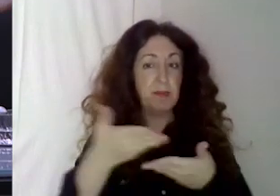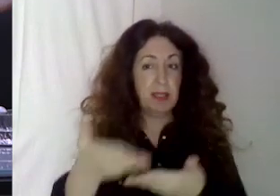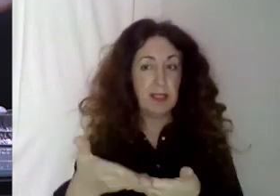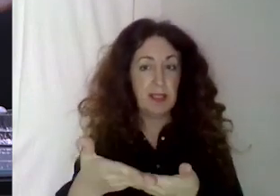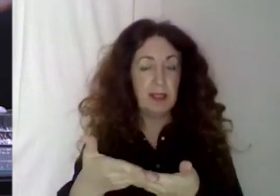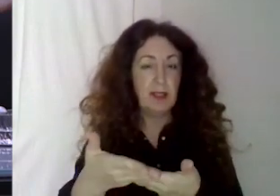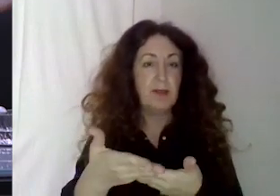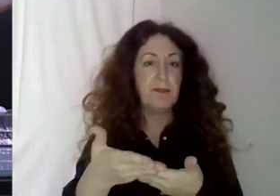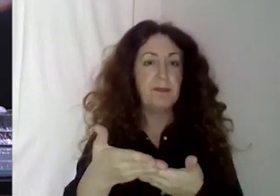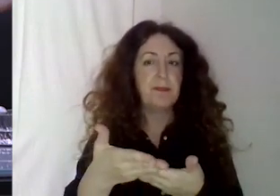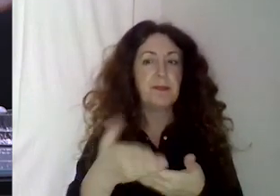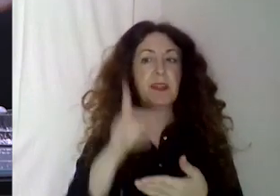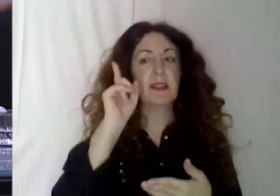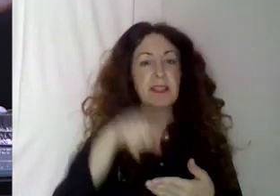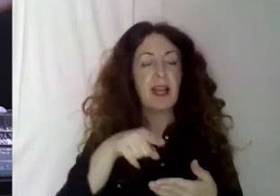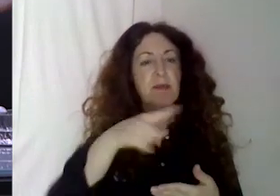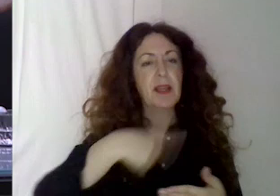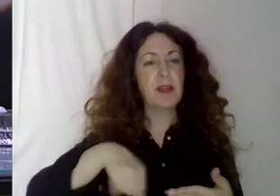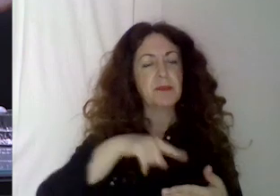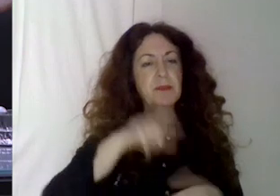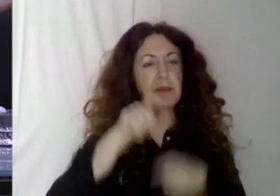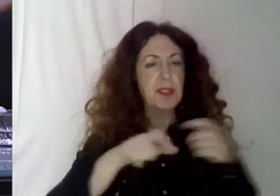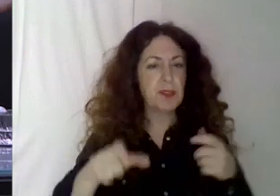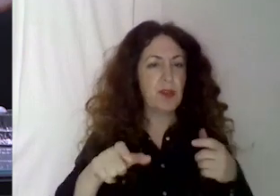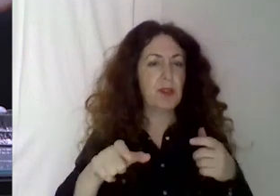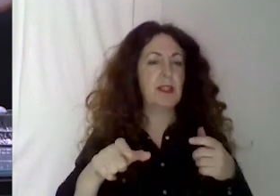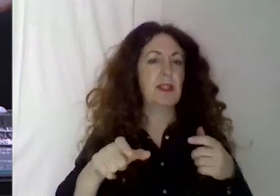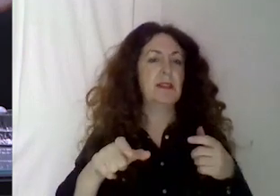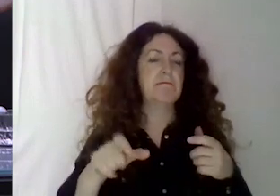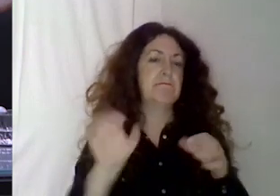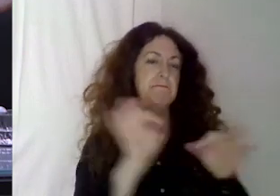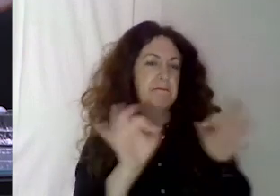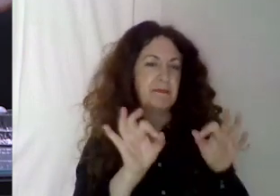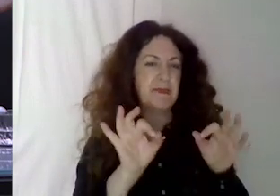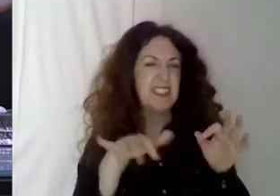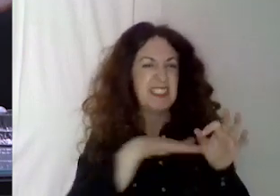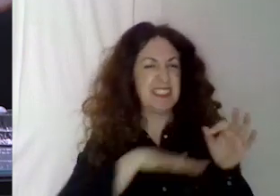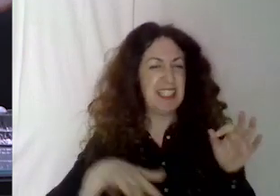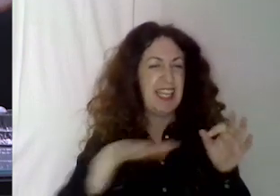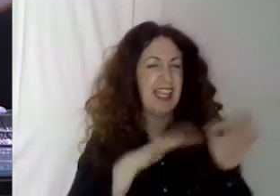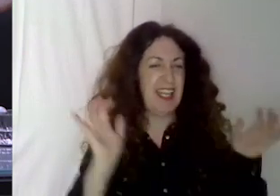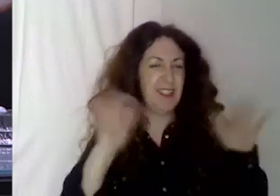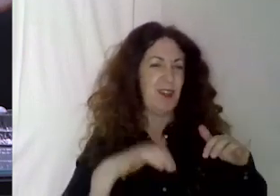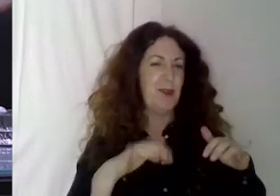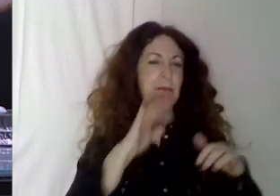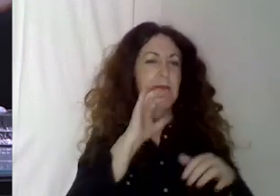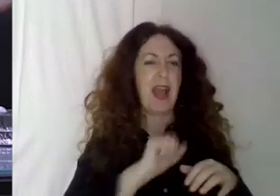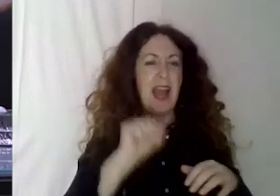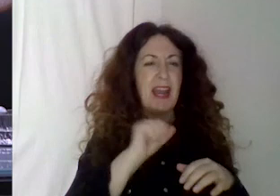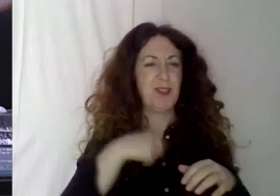naturalmente a nuestros anfitriones y a este sitio fantástico en el que siempre es un placer estar. Y naturalmente, bueno,